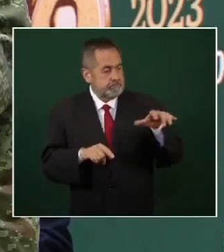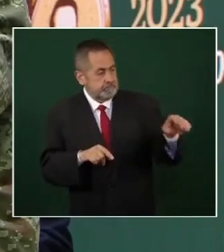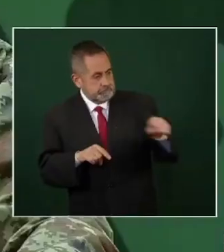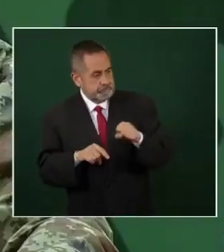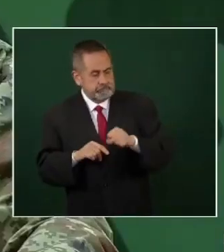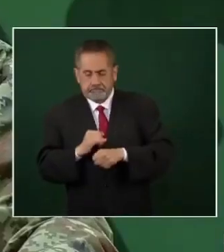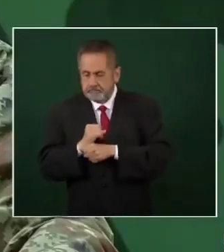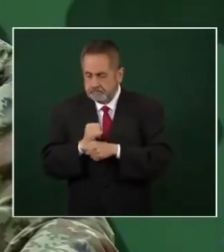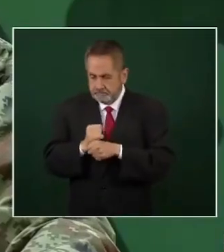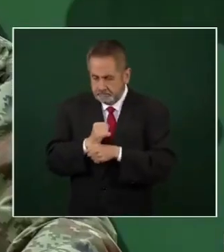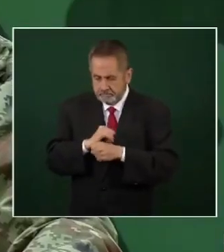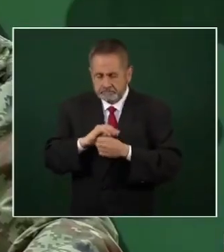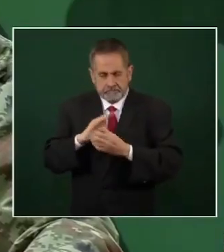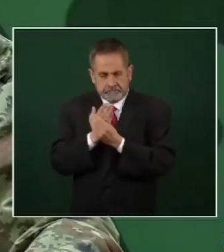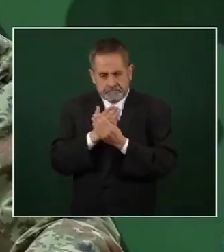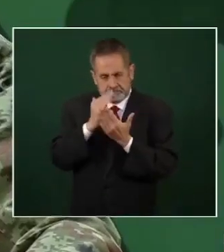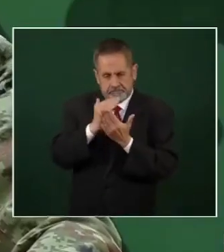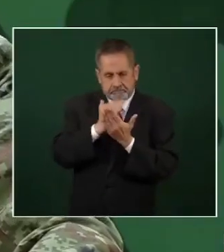de investigación.